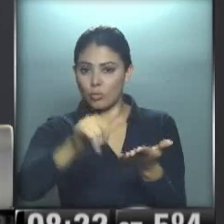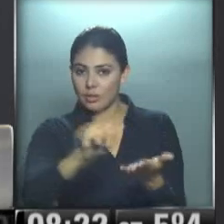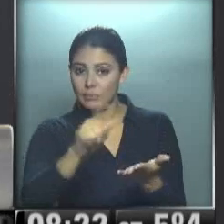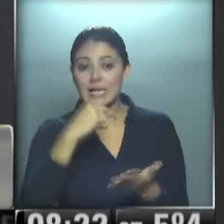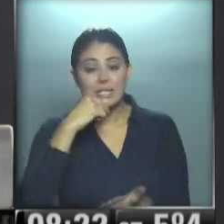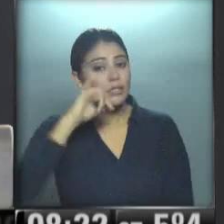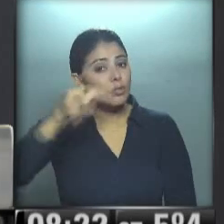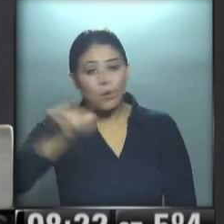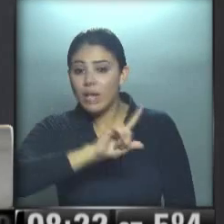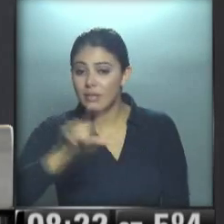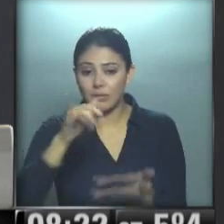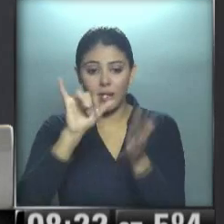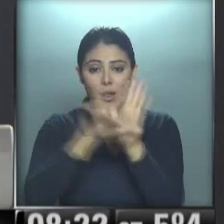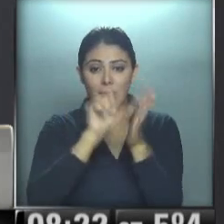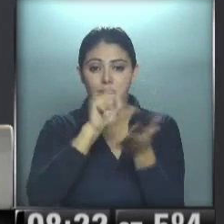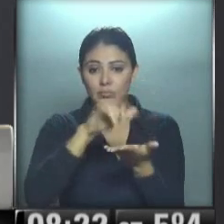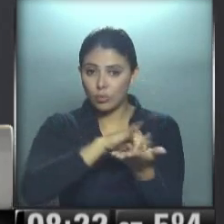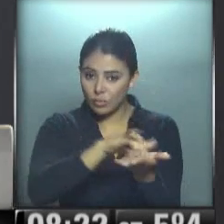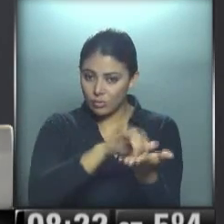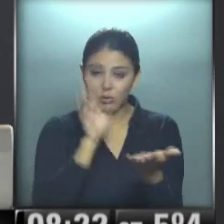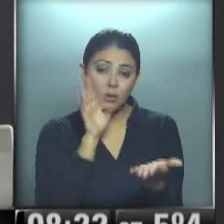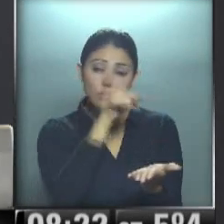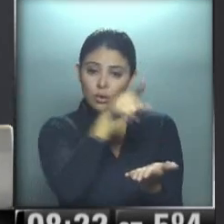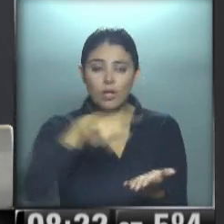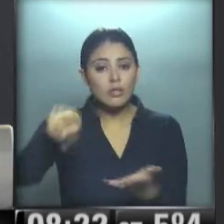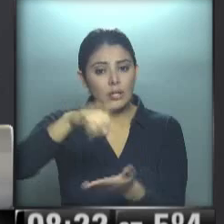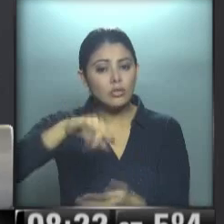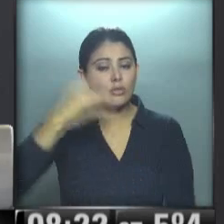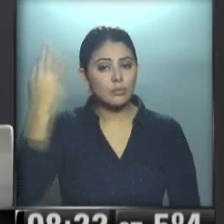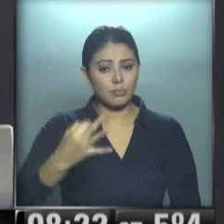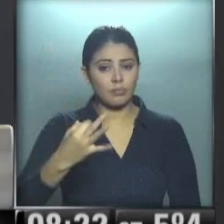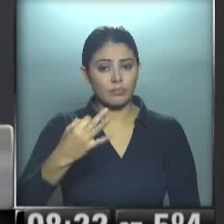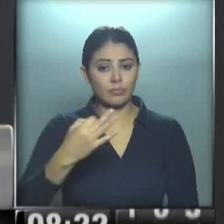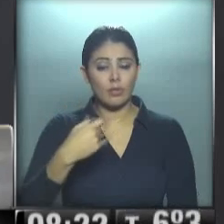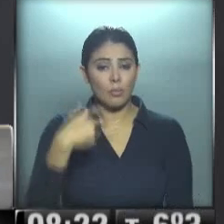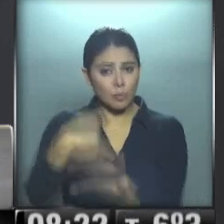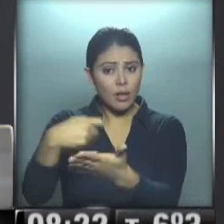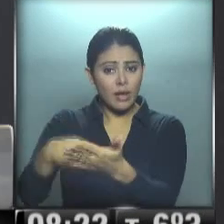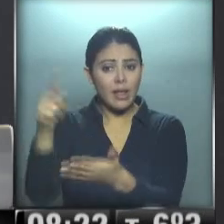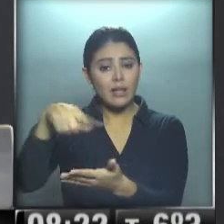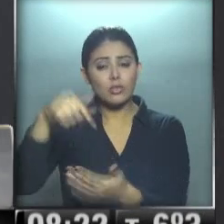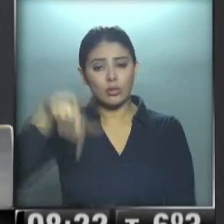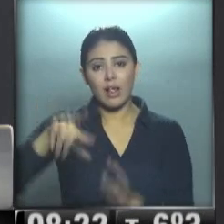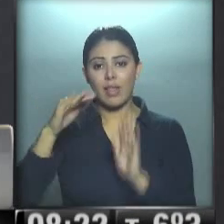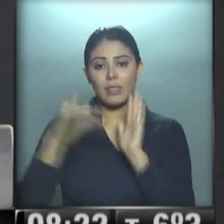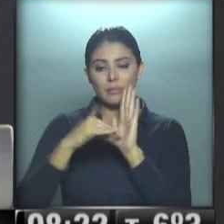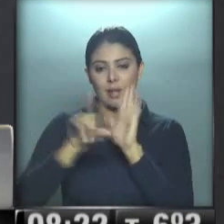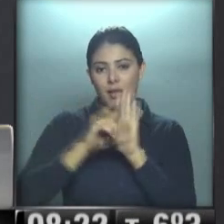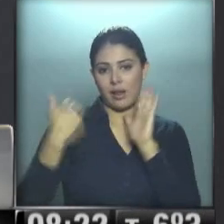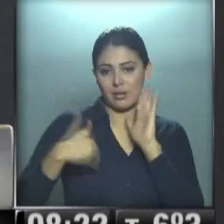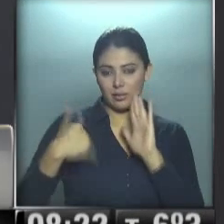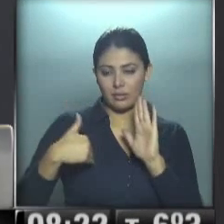lo que no están con legislación de new york tienen claramente una disposición al pago porque están en legislación argentina